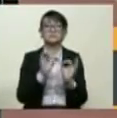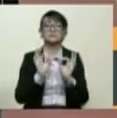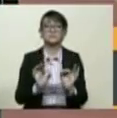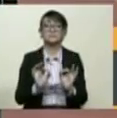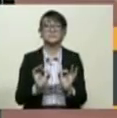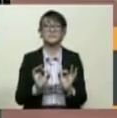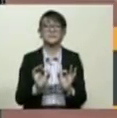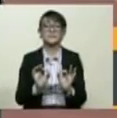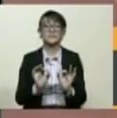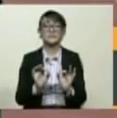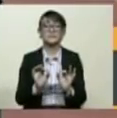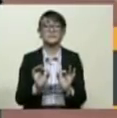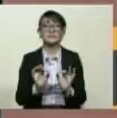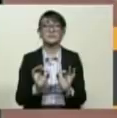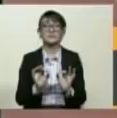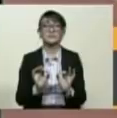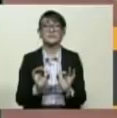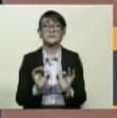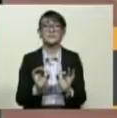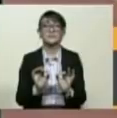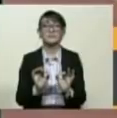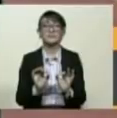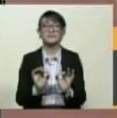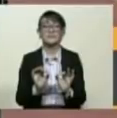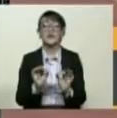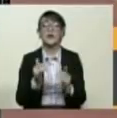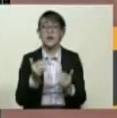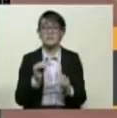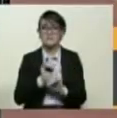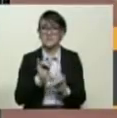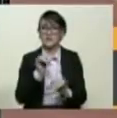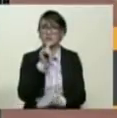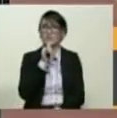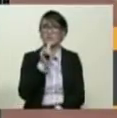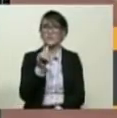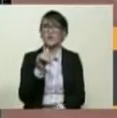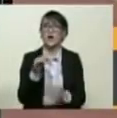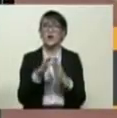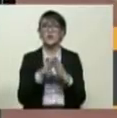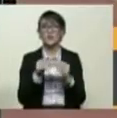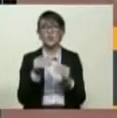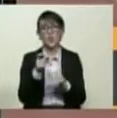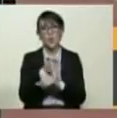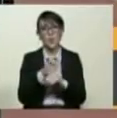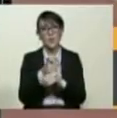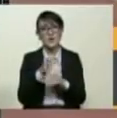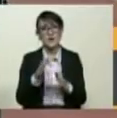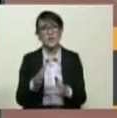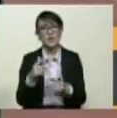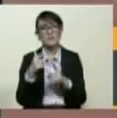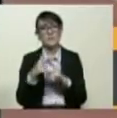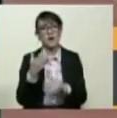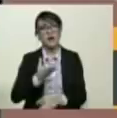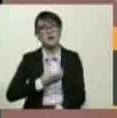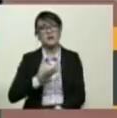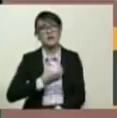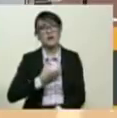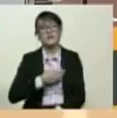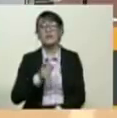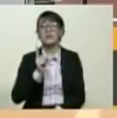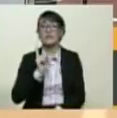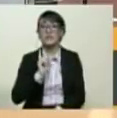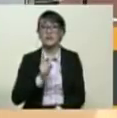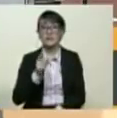señor Bertucci en una declaración posterior, y nosotros hemos informado a todos nuestros gobernadores y a todos nuestros alcaldes que